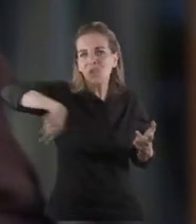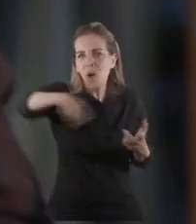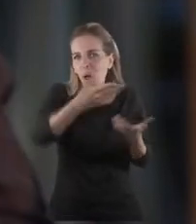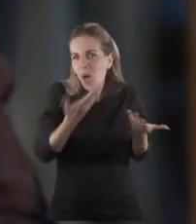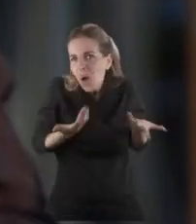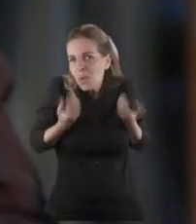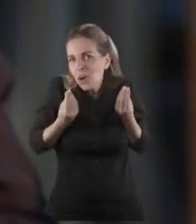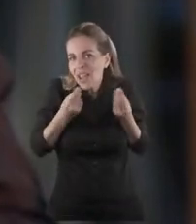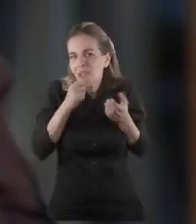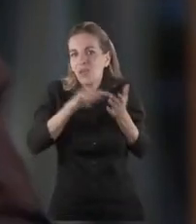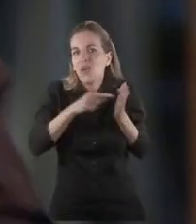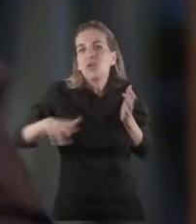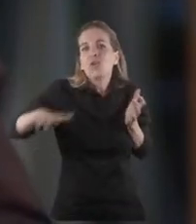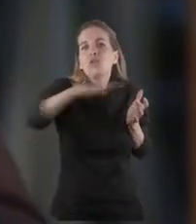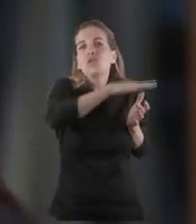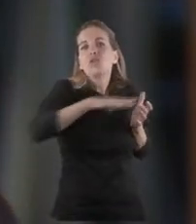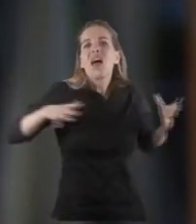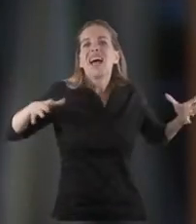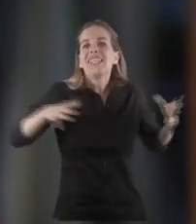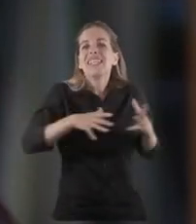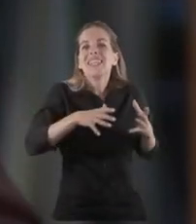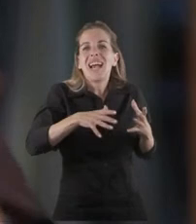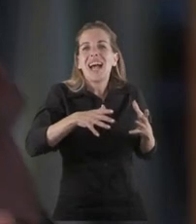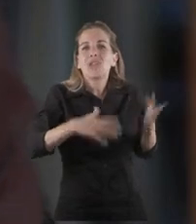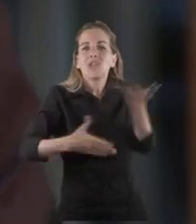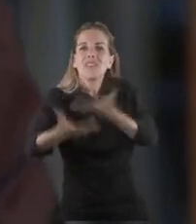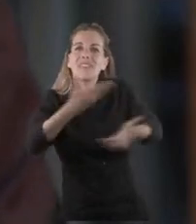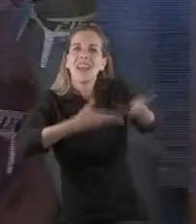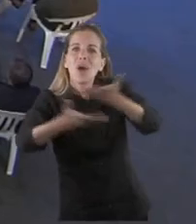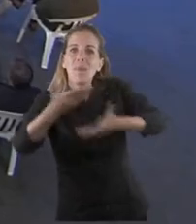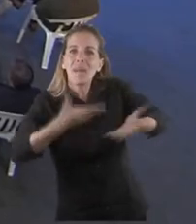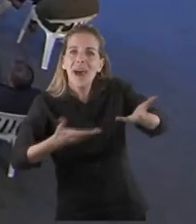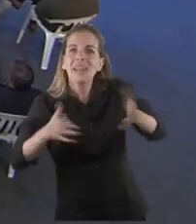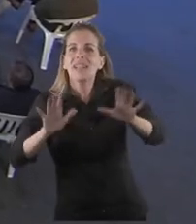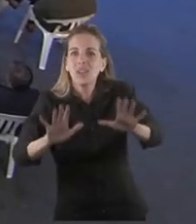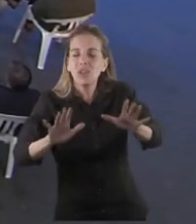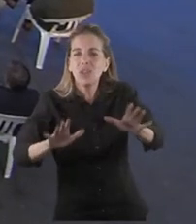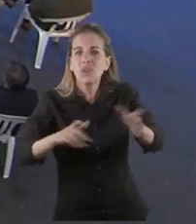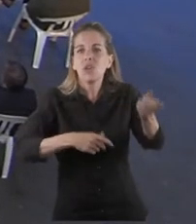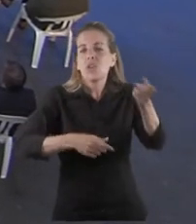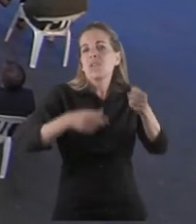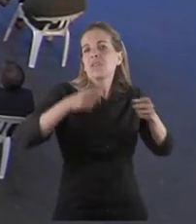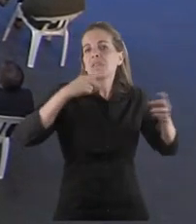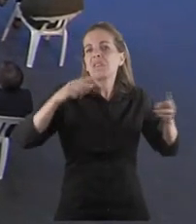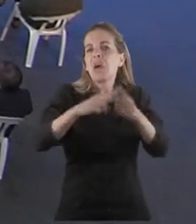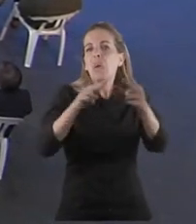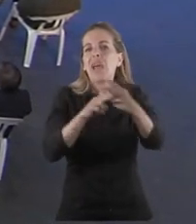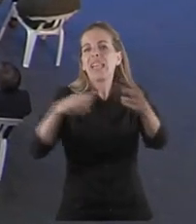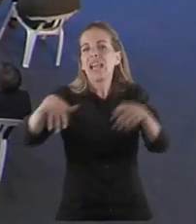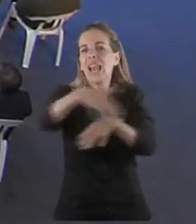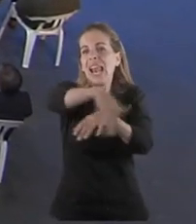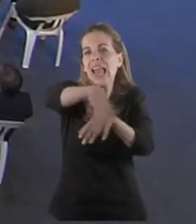convive entre la parte empresarial y entre la parte trabajadora.